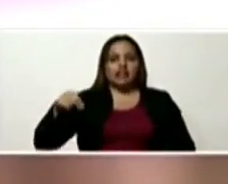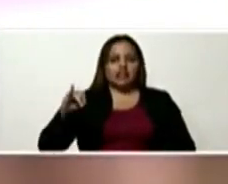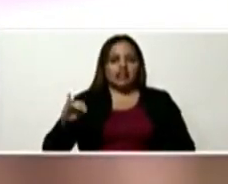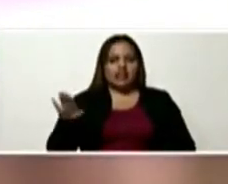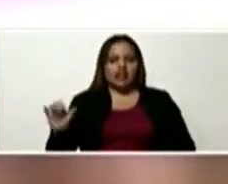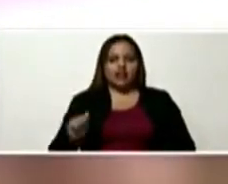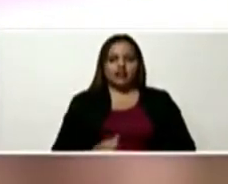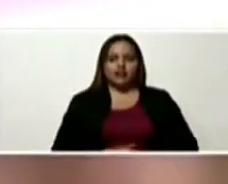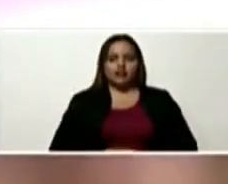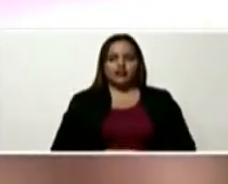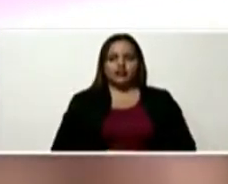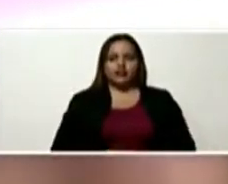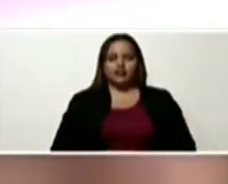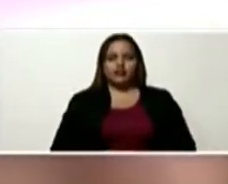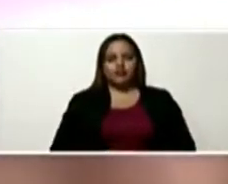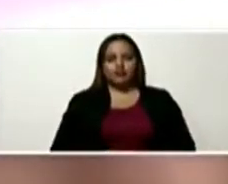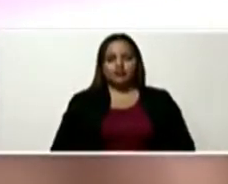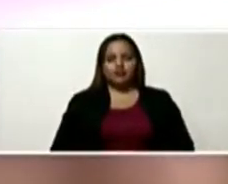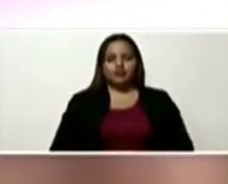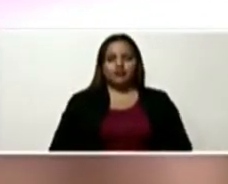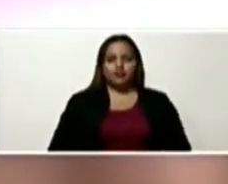Yuri Pimentel es nuestro gran africanista,